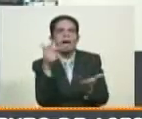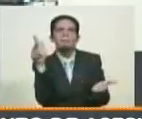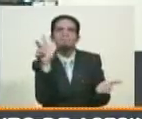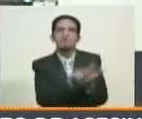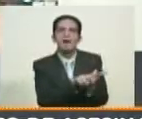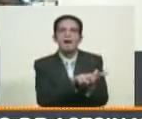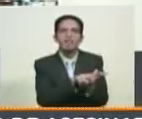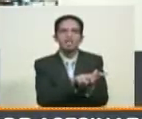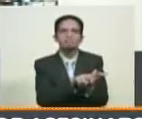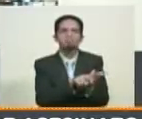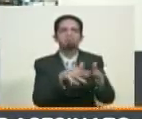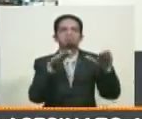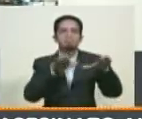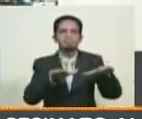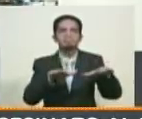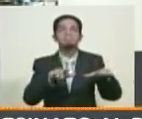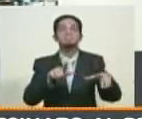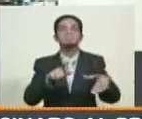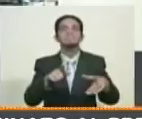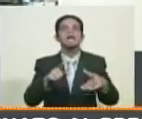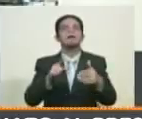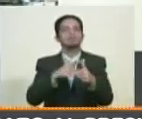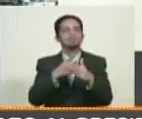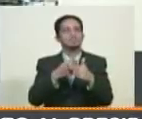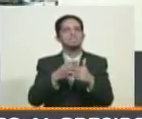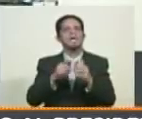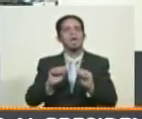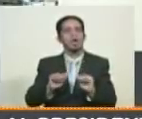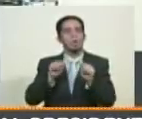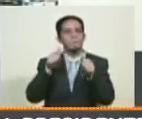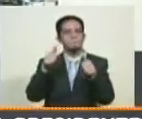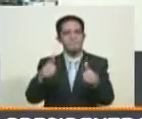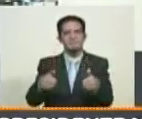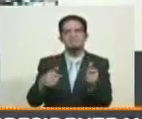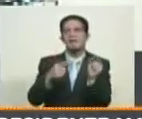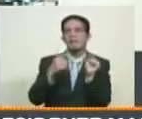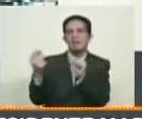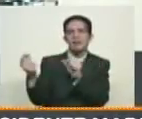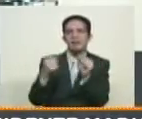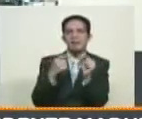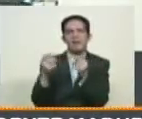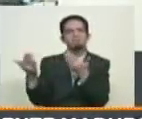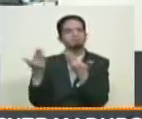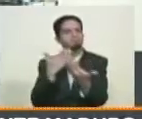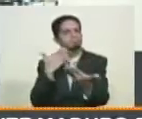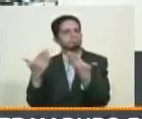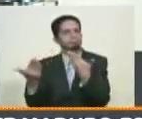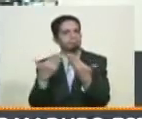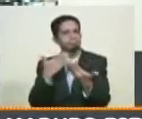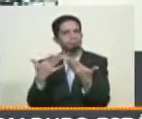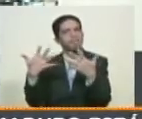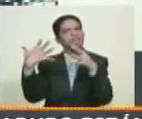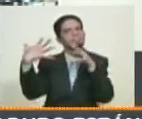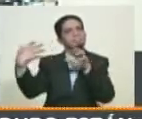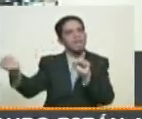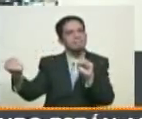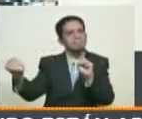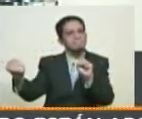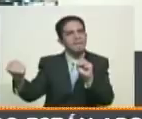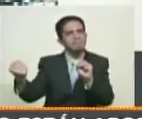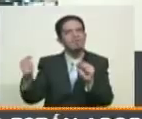cuando se abren las puertas, las compuertas para la convivencia ciudadana, para el entendimiento con